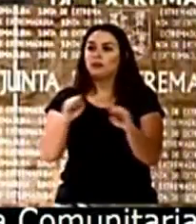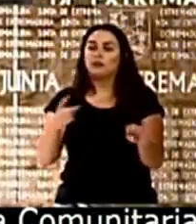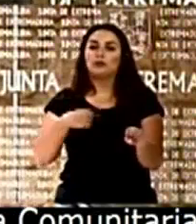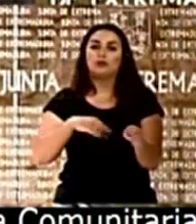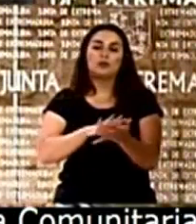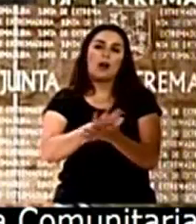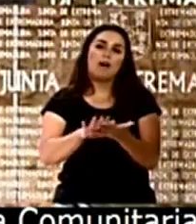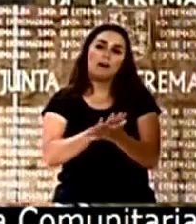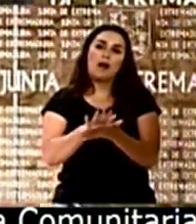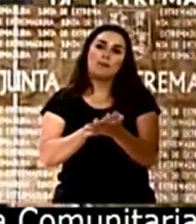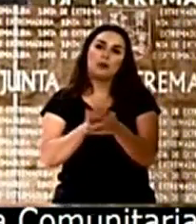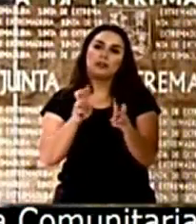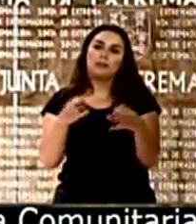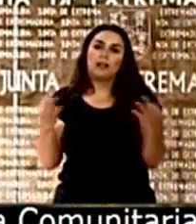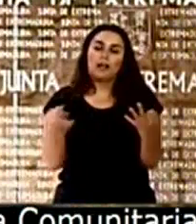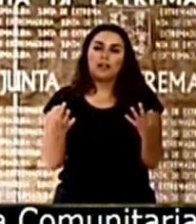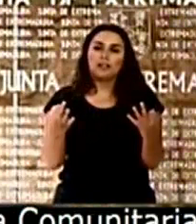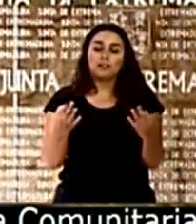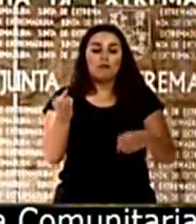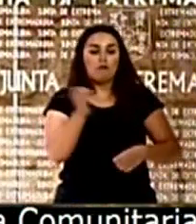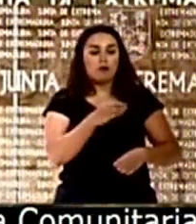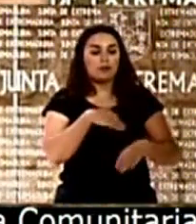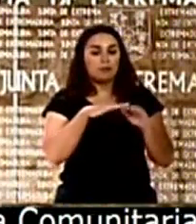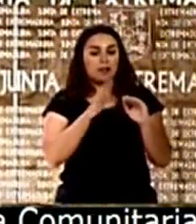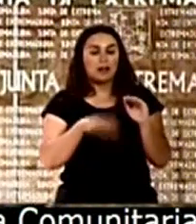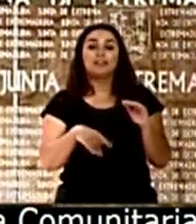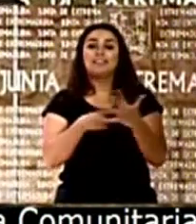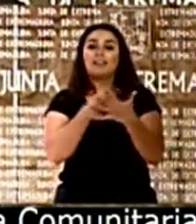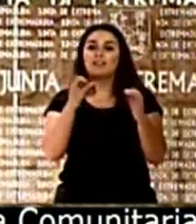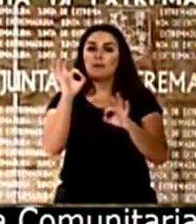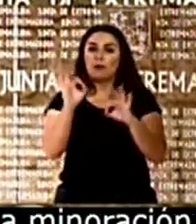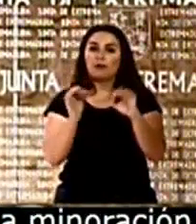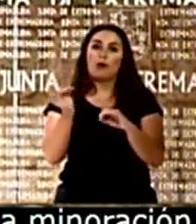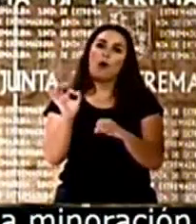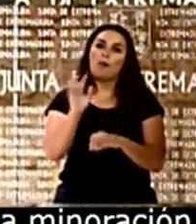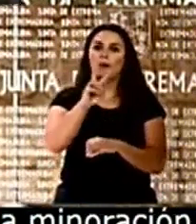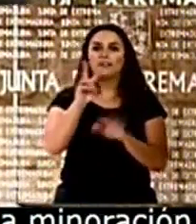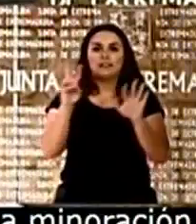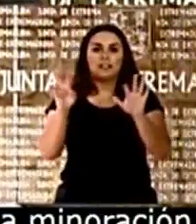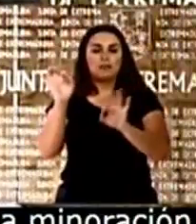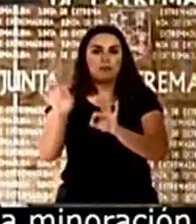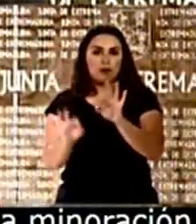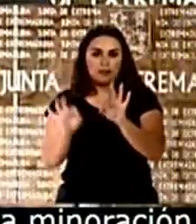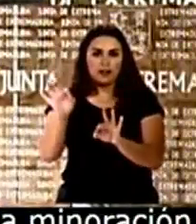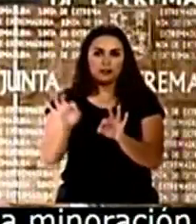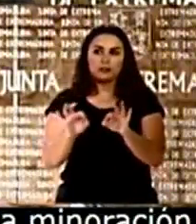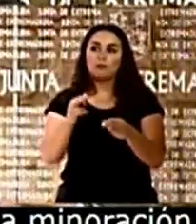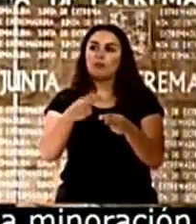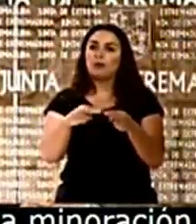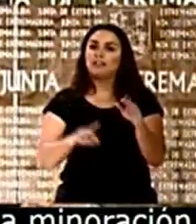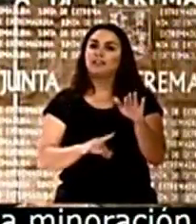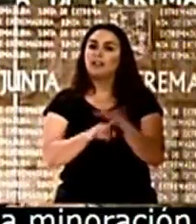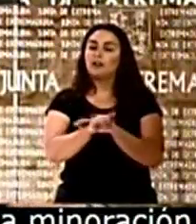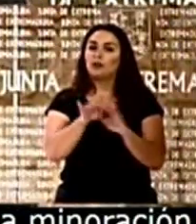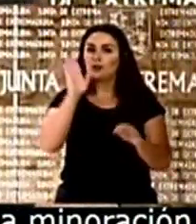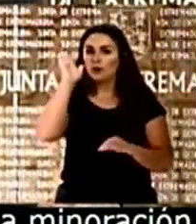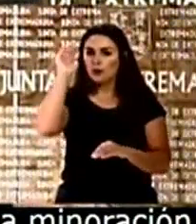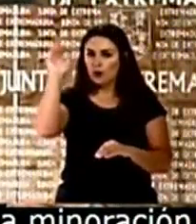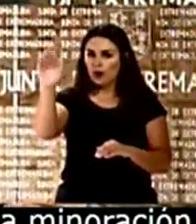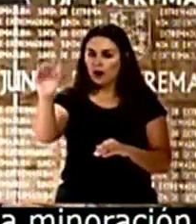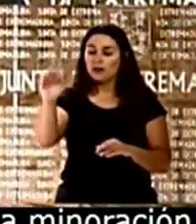una minoración de fondos de entre el 16% o el 27% en políticas de desarrollo rural. Las